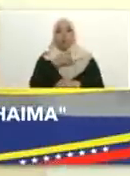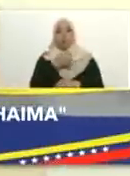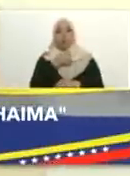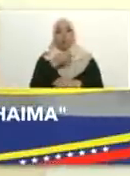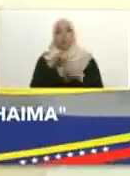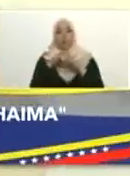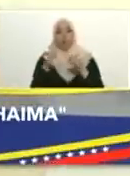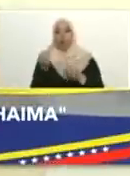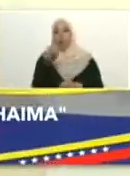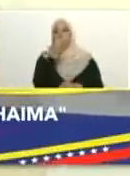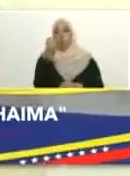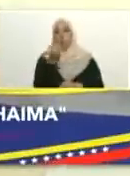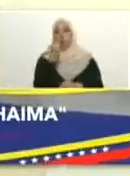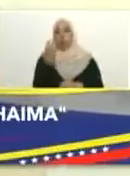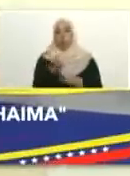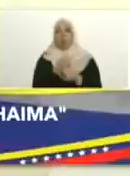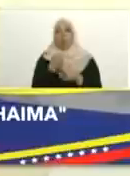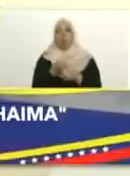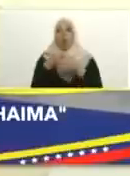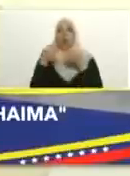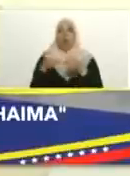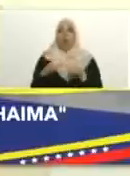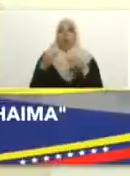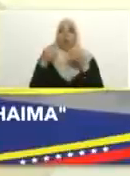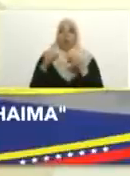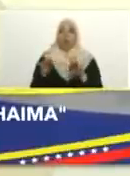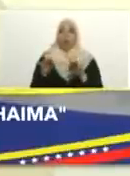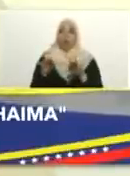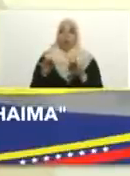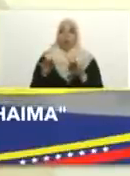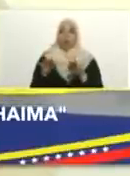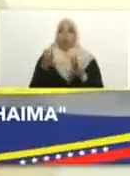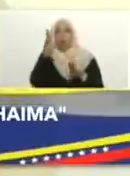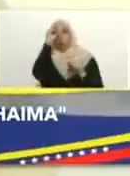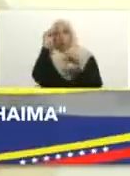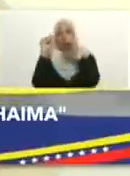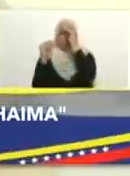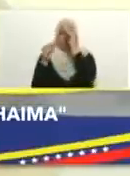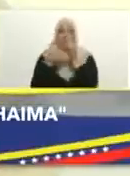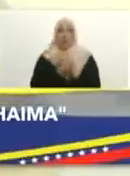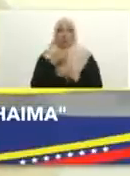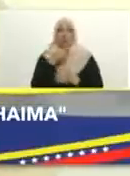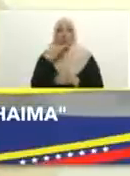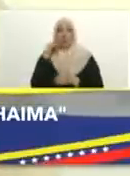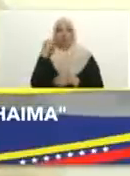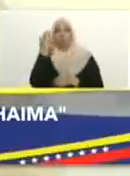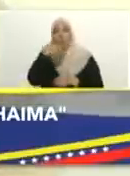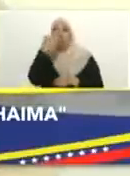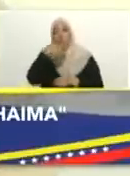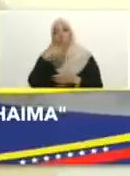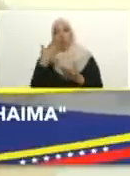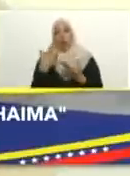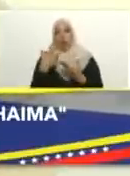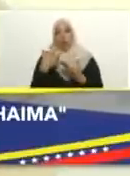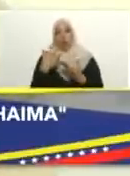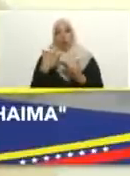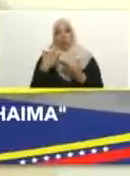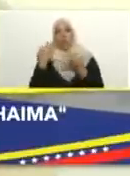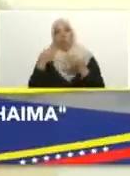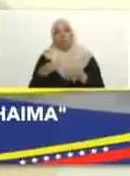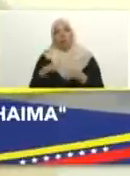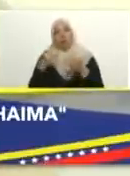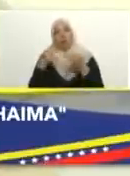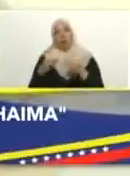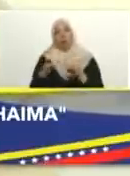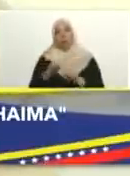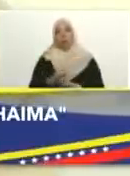Todos los alimentos tienen su sabor natural. Y uno tiene que aprender a disfrutar el sabor natural de los alimentos. ¿Ah?